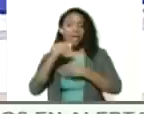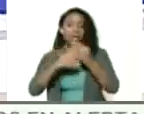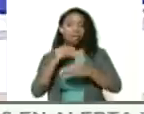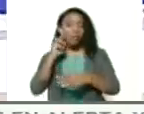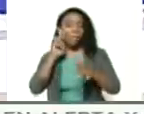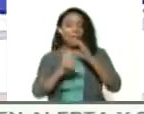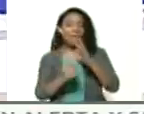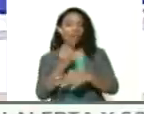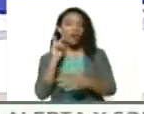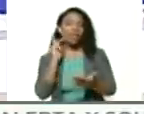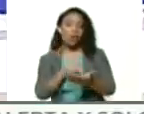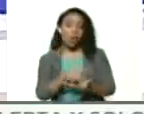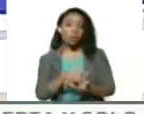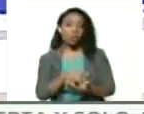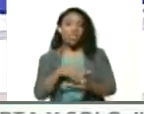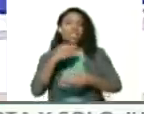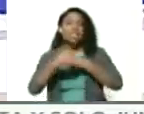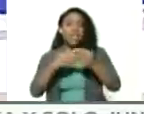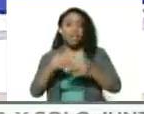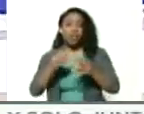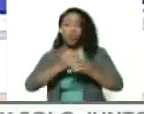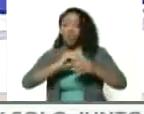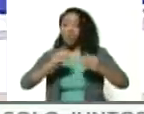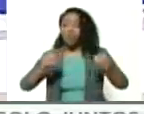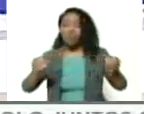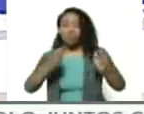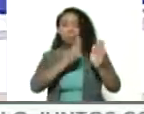Miraflores, armó un consejo de ministros.